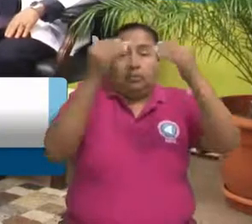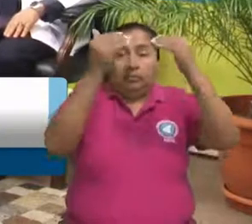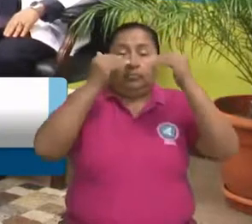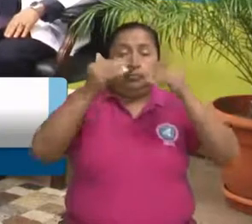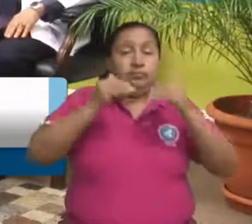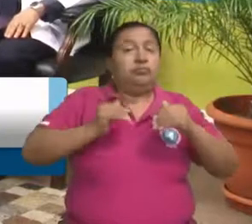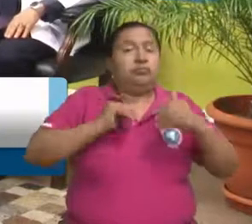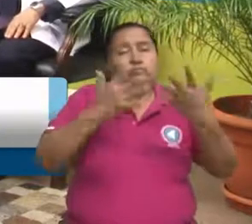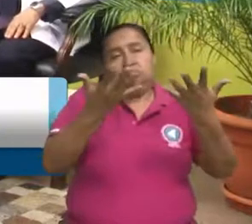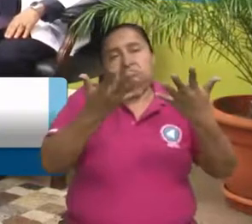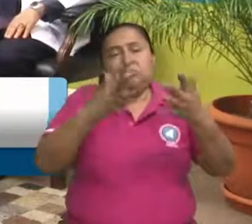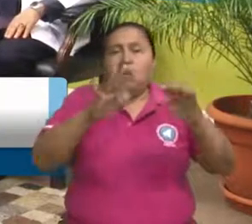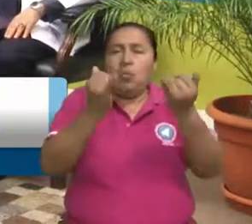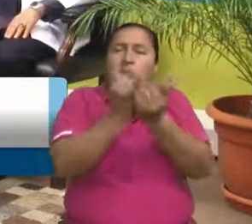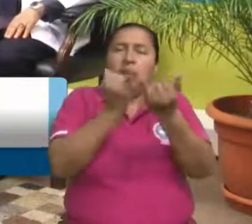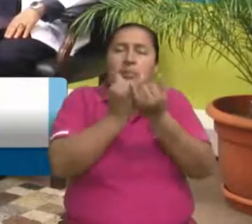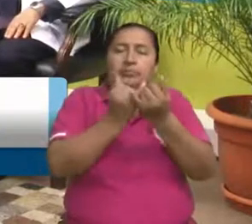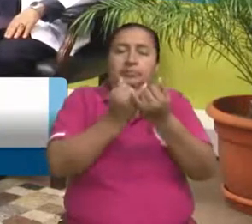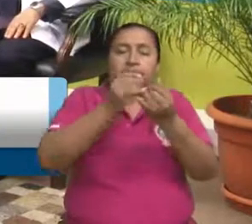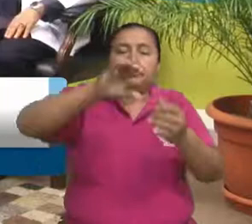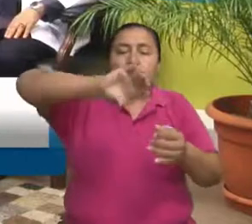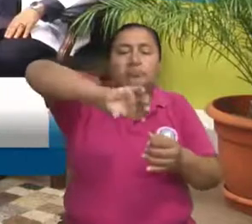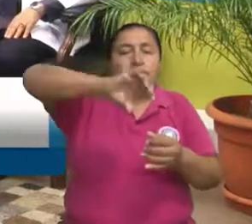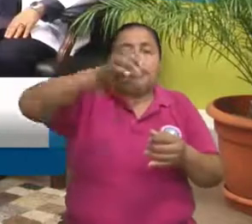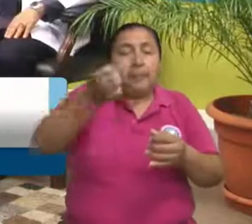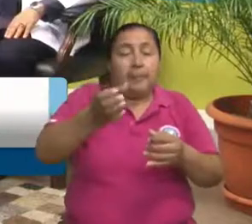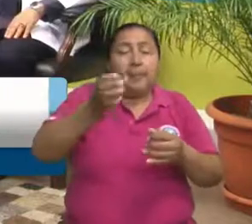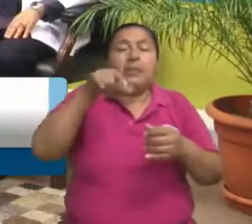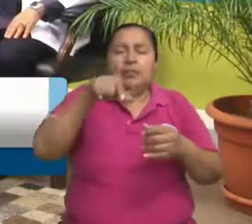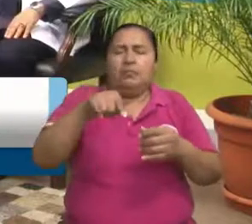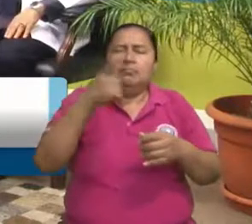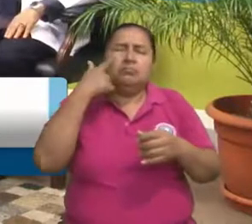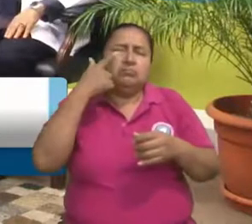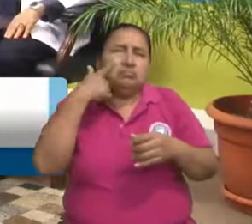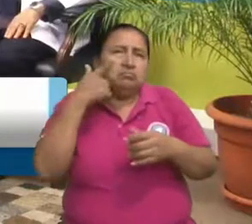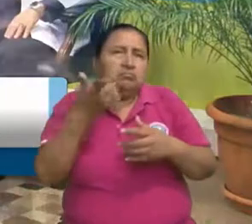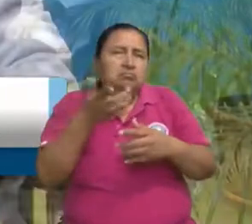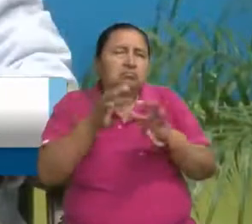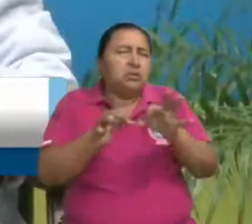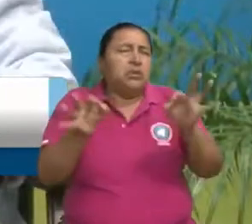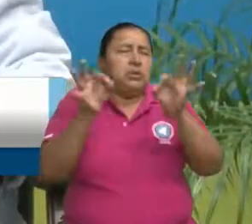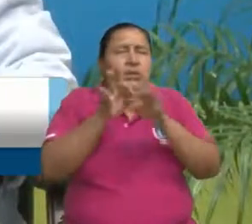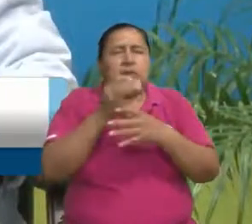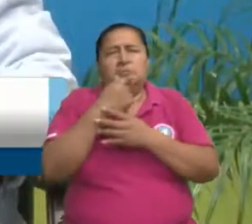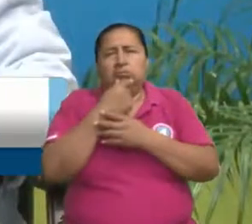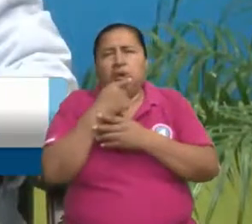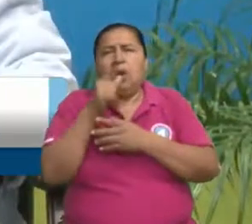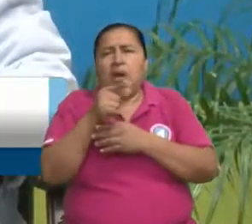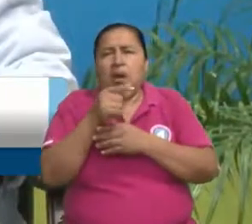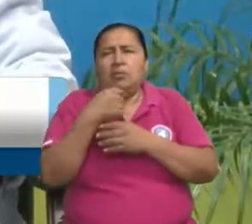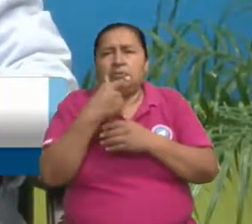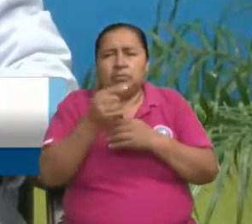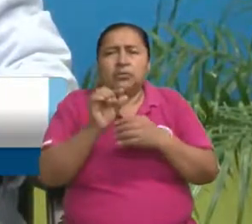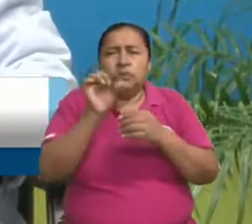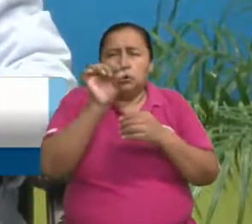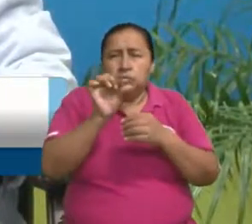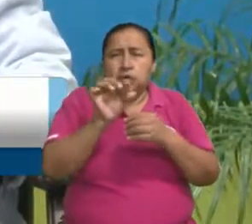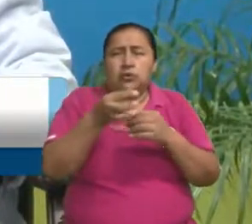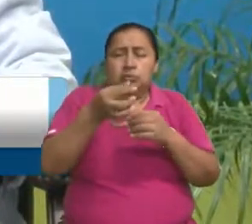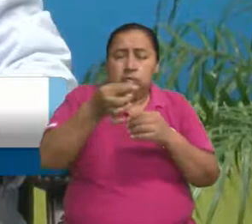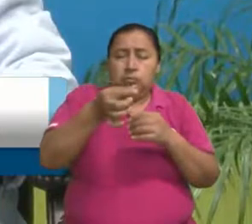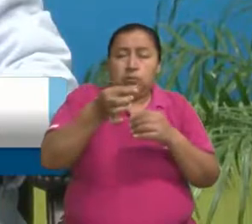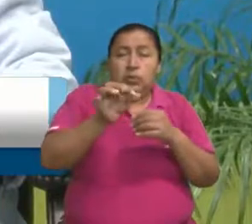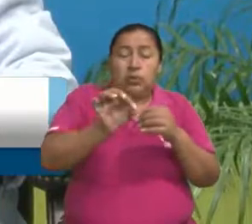que es como un reloj de arena. Fíjate que es interesante eso. La parte chiquitita. Exactamente. Hay